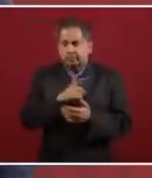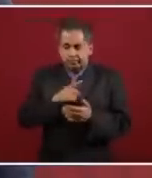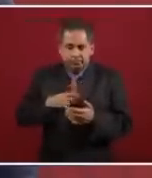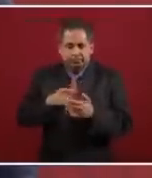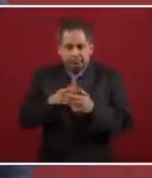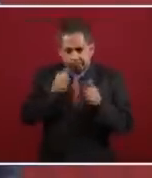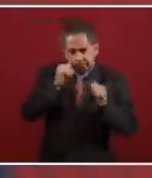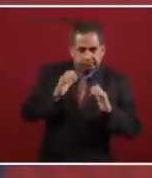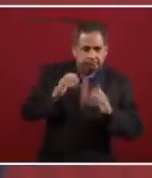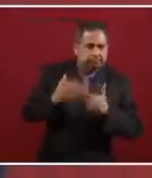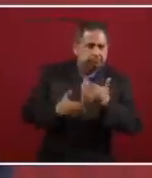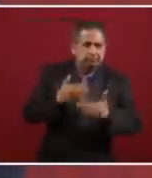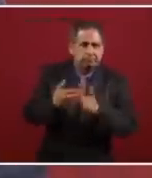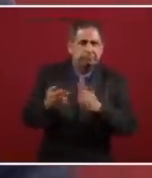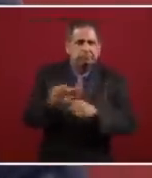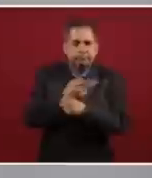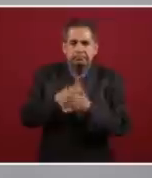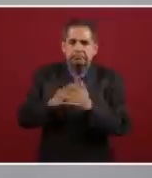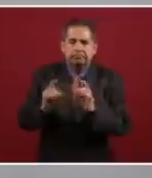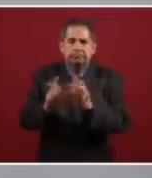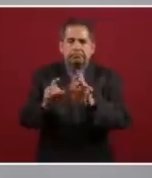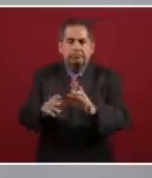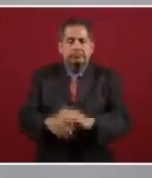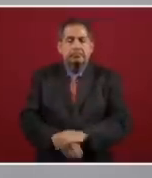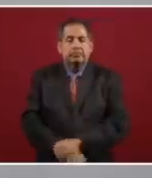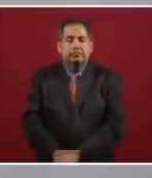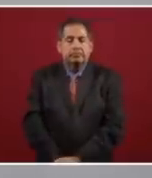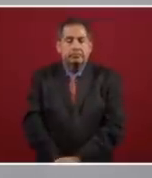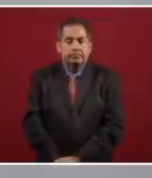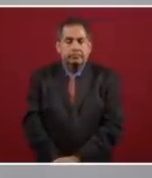más pendientes a ver qué sucede. También dice el Fondo